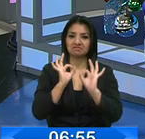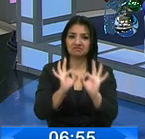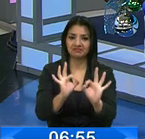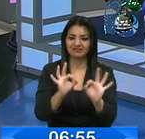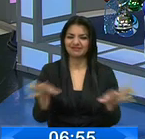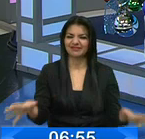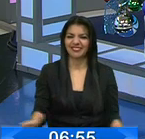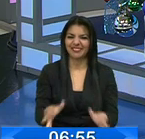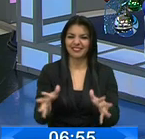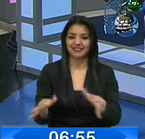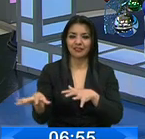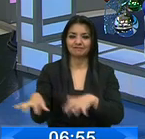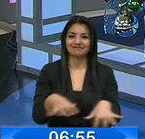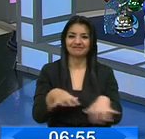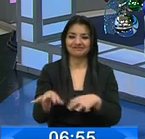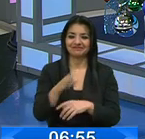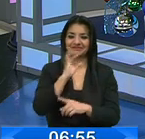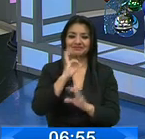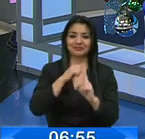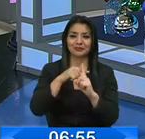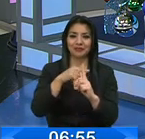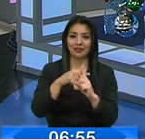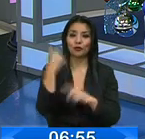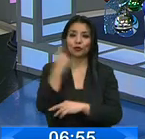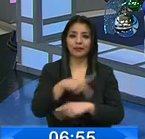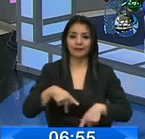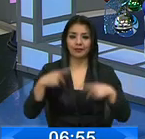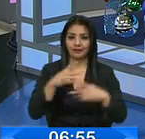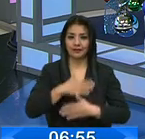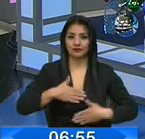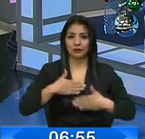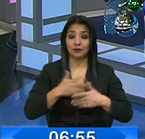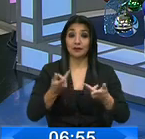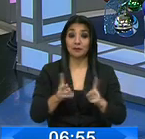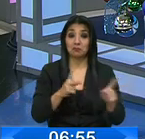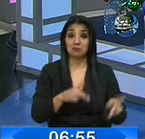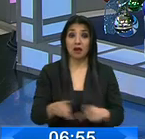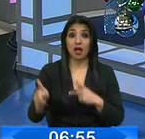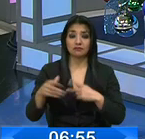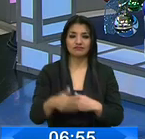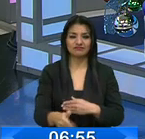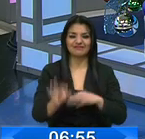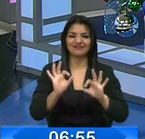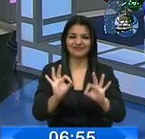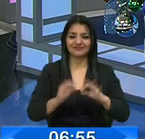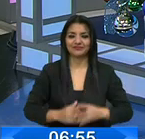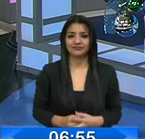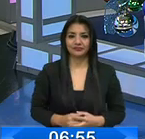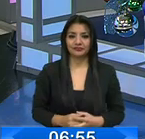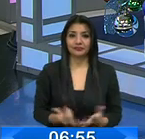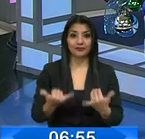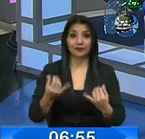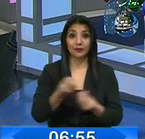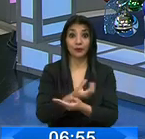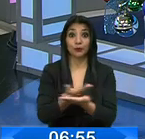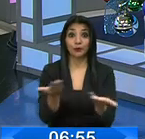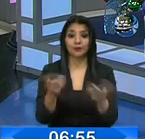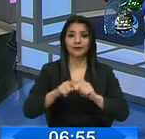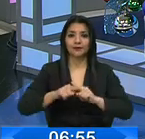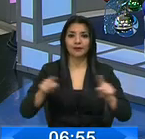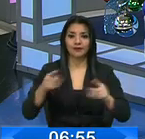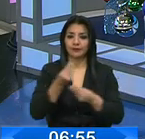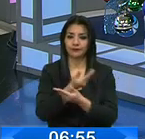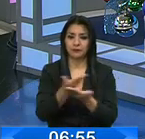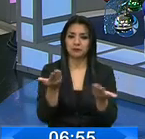la buena energía, viva un día a la vez y preparémonos evidentemente para que estas horas sean gratas. Vamos a contarles, vamos a tener 2 horas